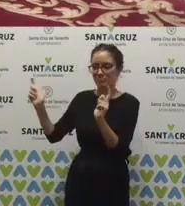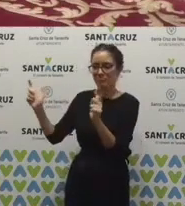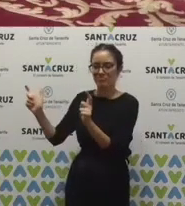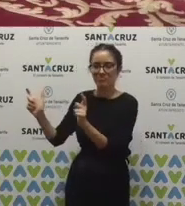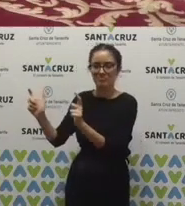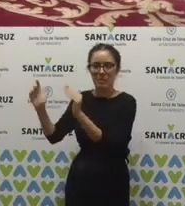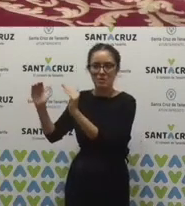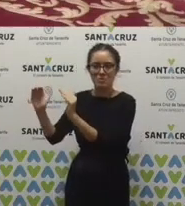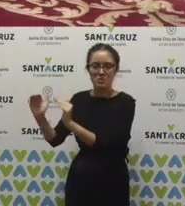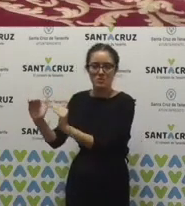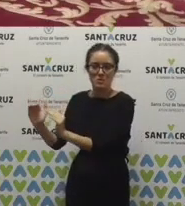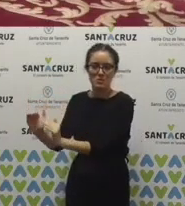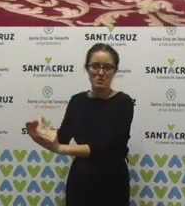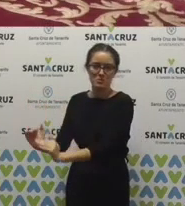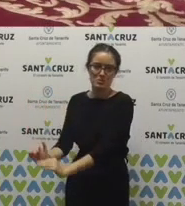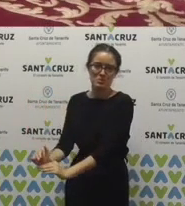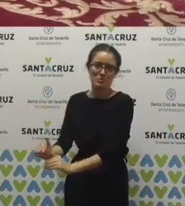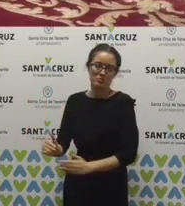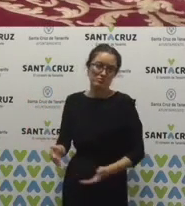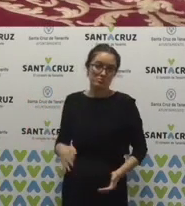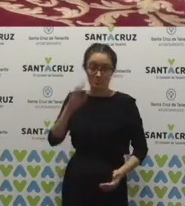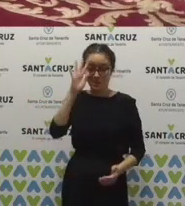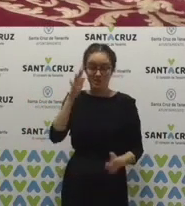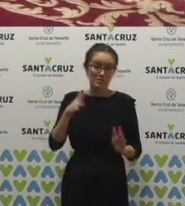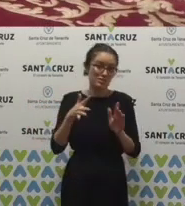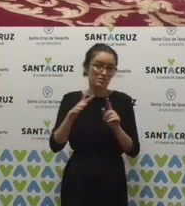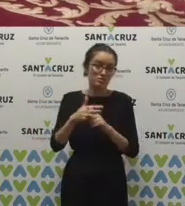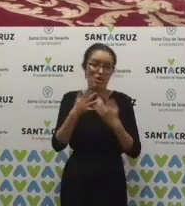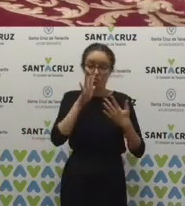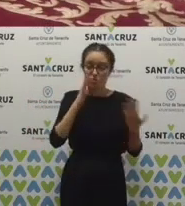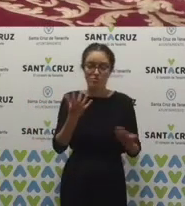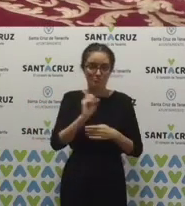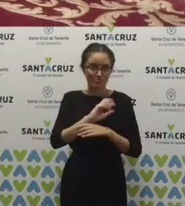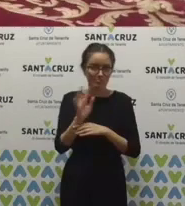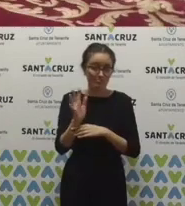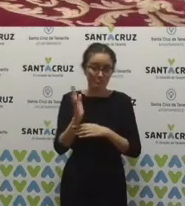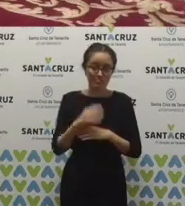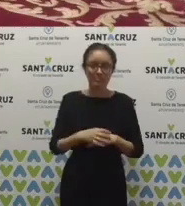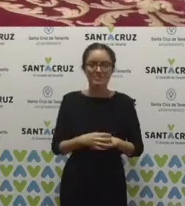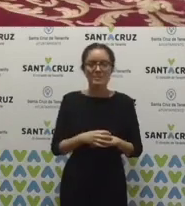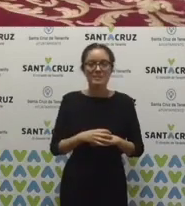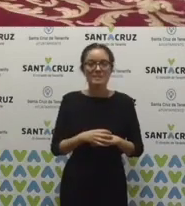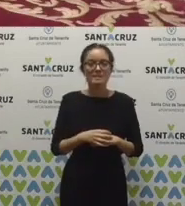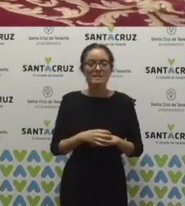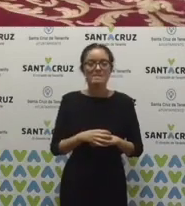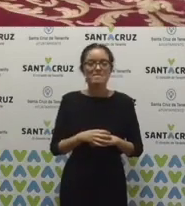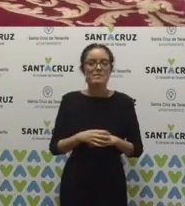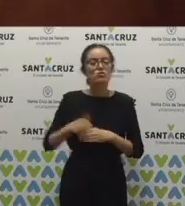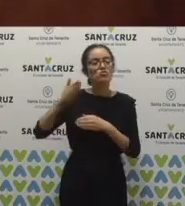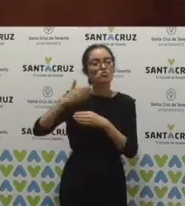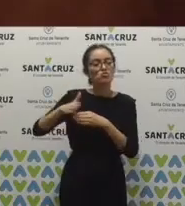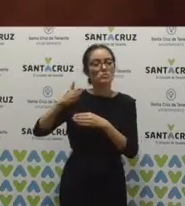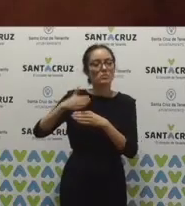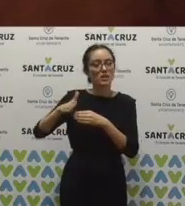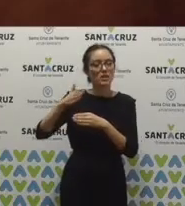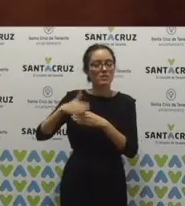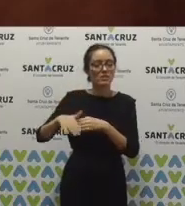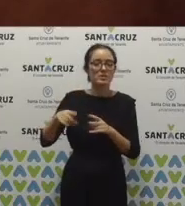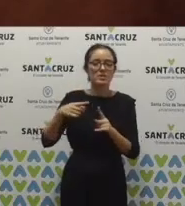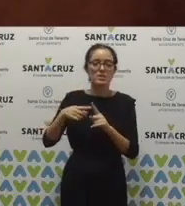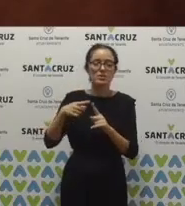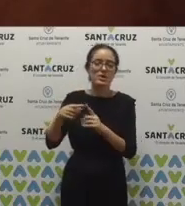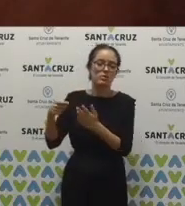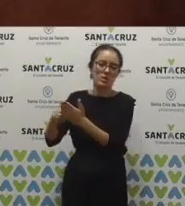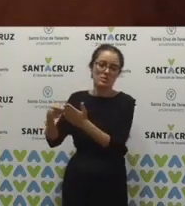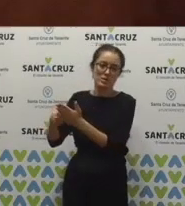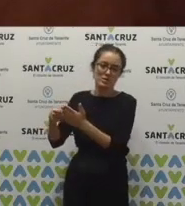situaciones sobrevenidas como la que tenemos ahora el superávit se ha destinado a reducir el nivel de endeudamiento a las entidades